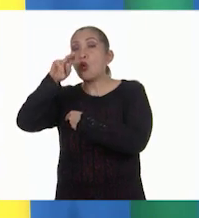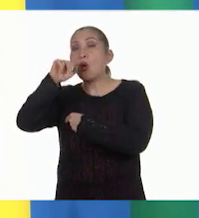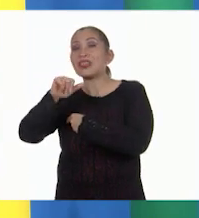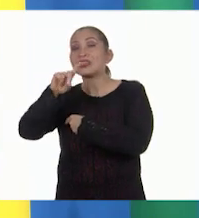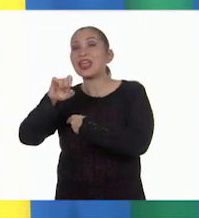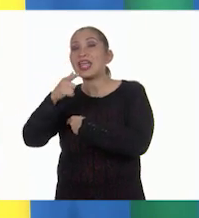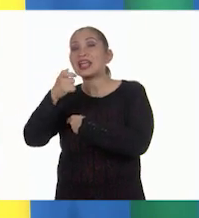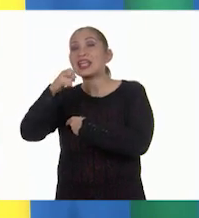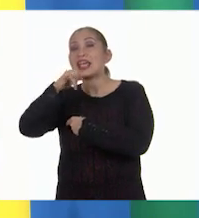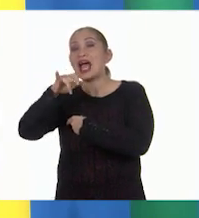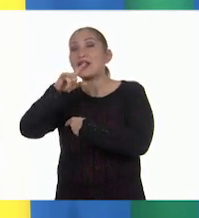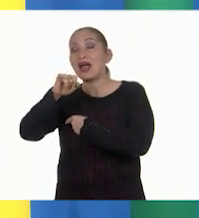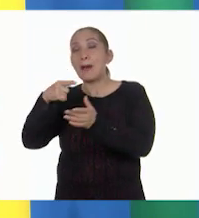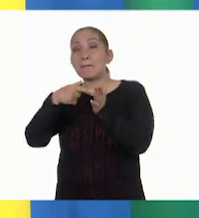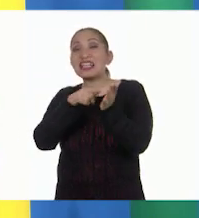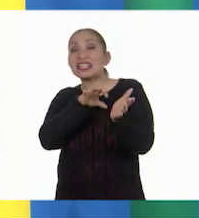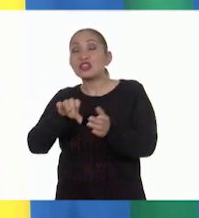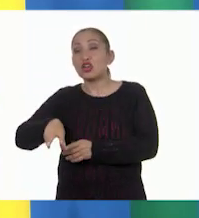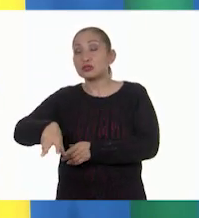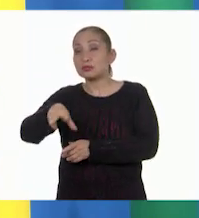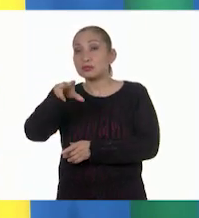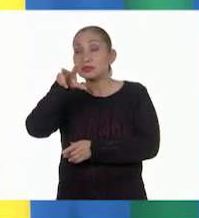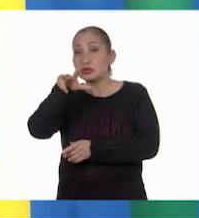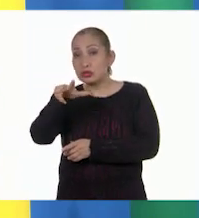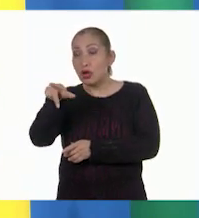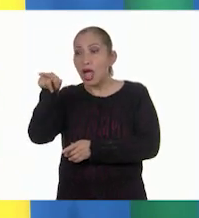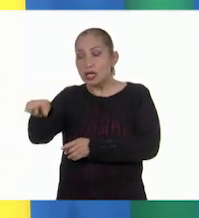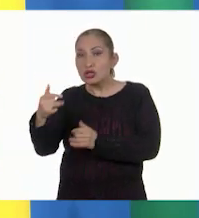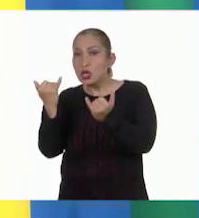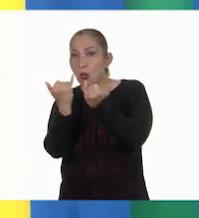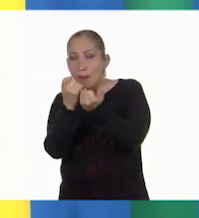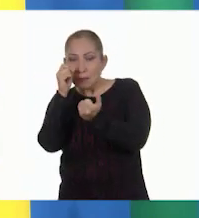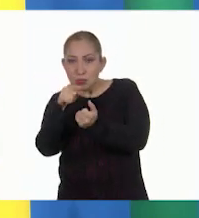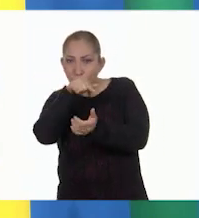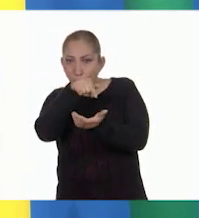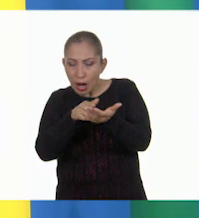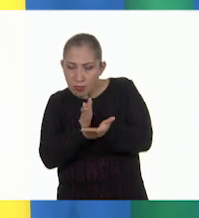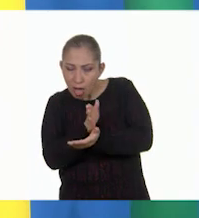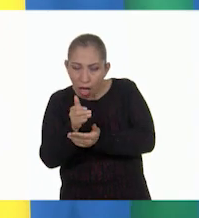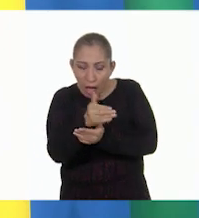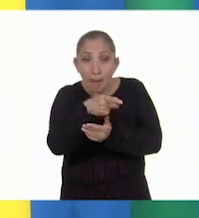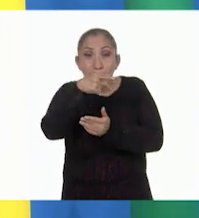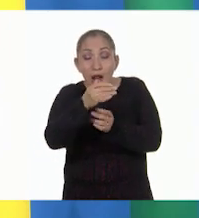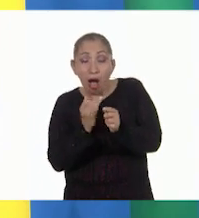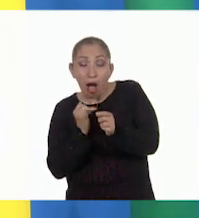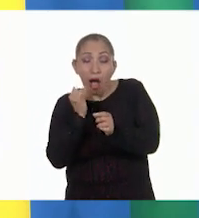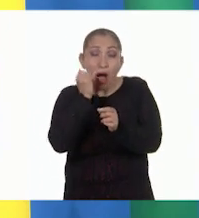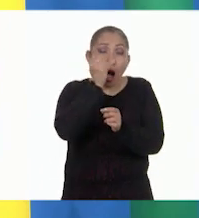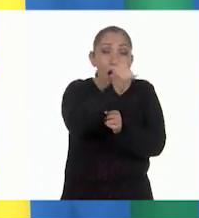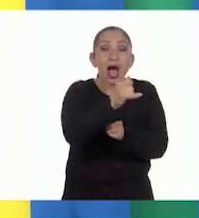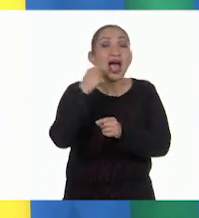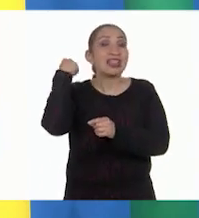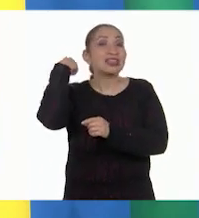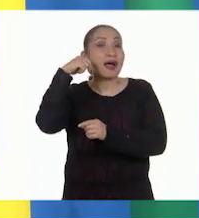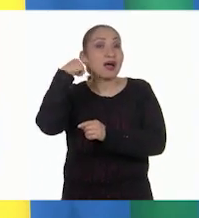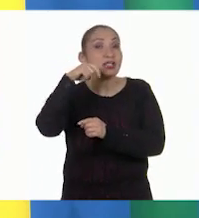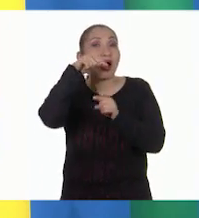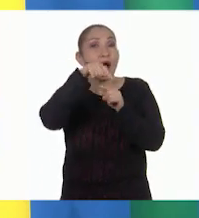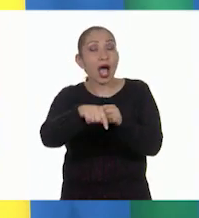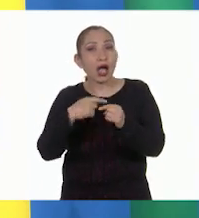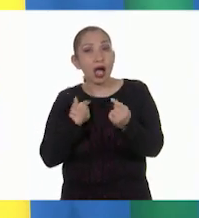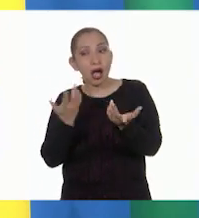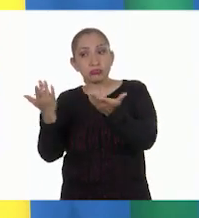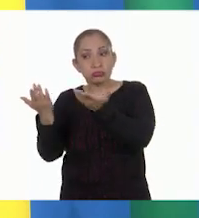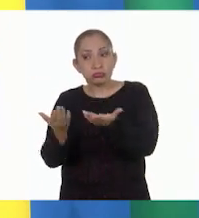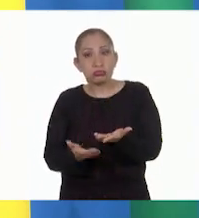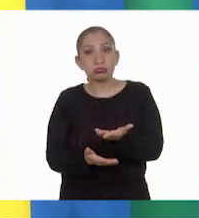en 1518. Ellos siguieron los pasos de la expedición anterior, pero siguieron hasta Tabasco y recibieron a